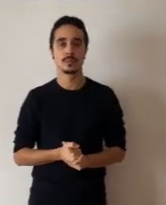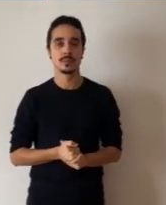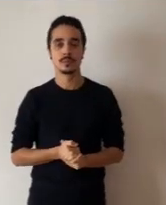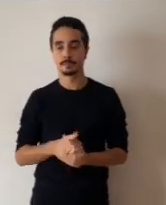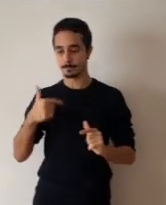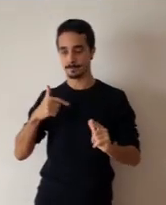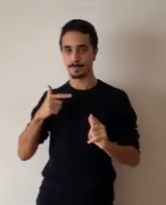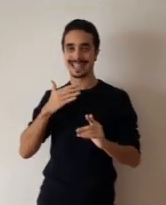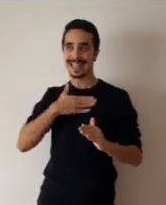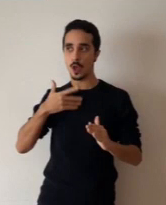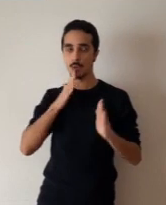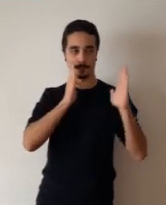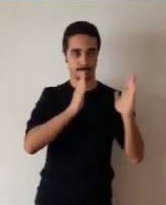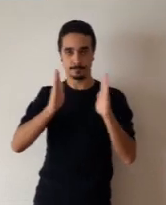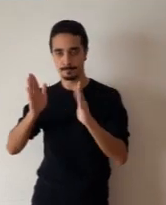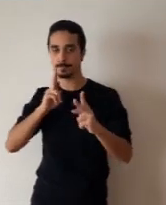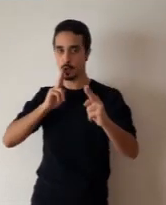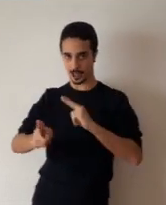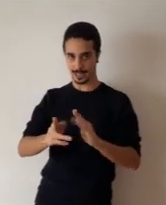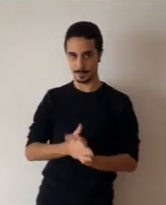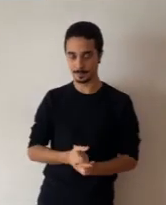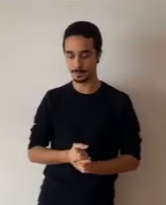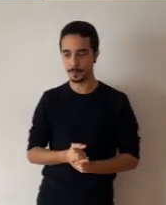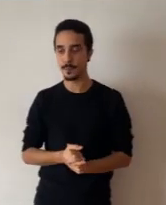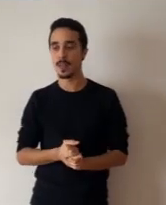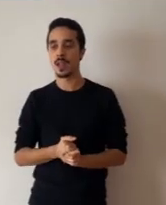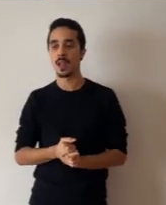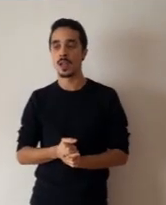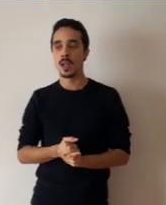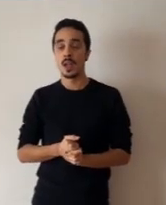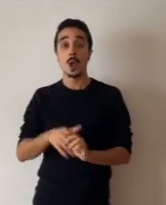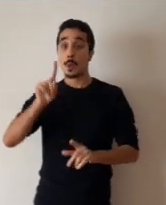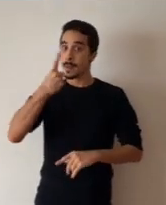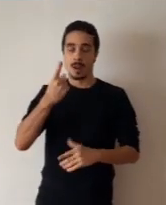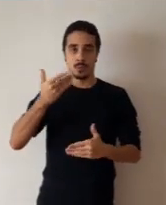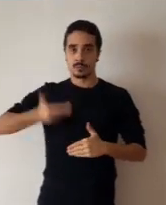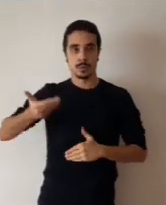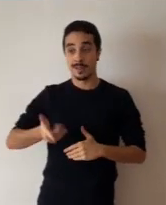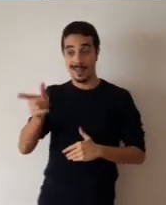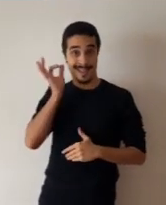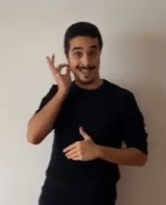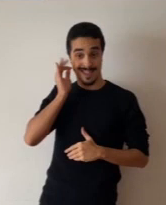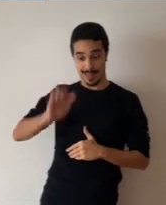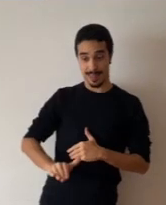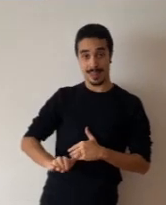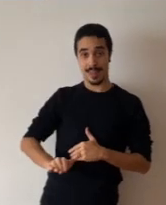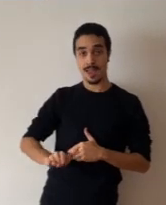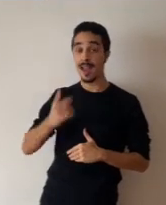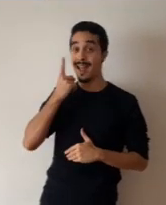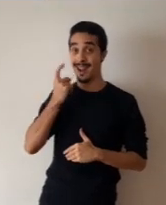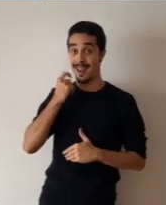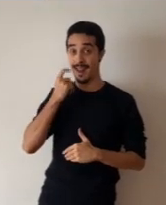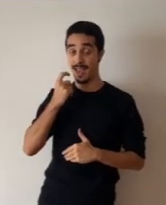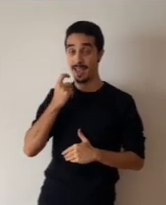intenso. Bueno, a ver, voy a contestar por partes a esta pregunta. Lo primero de todo que voy a hacer es hablar